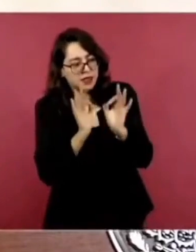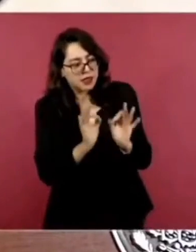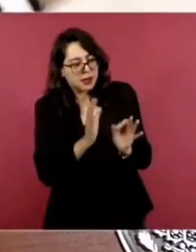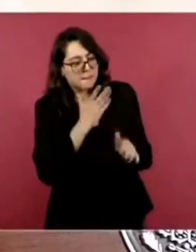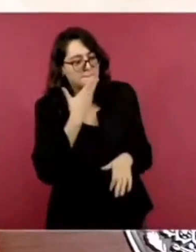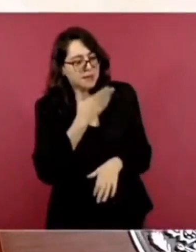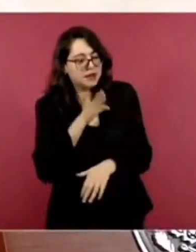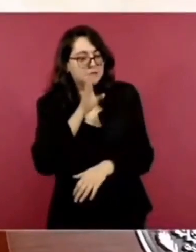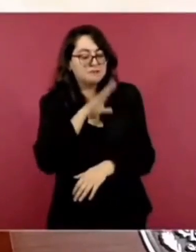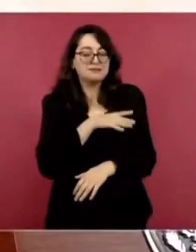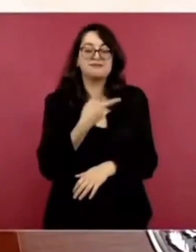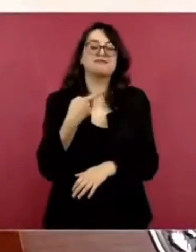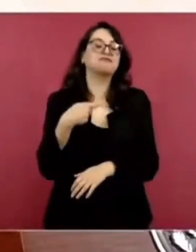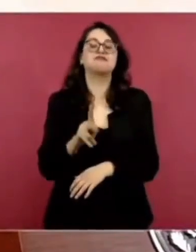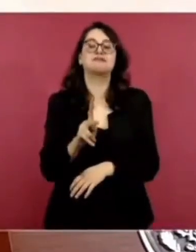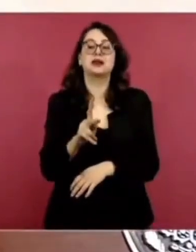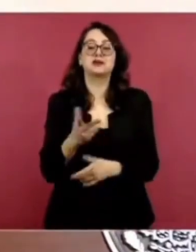pero